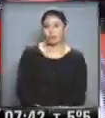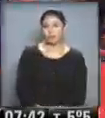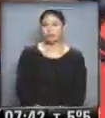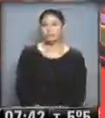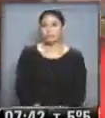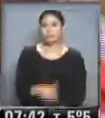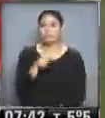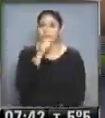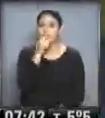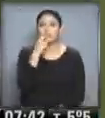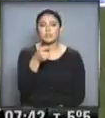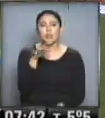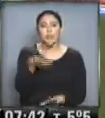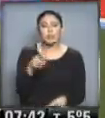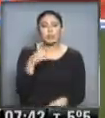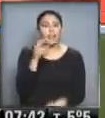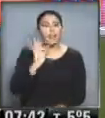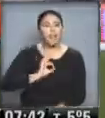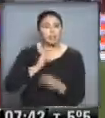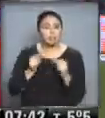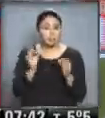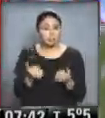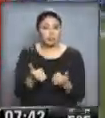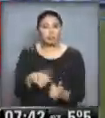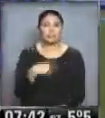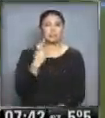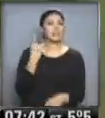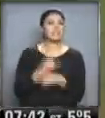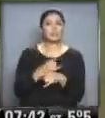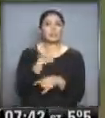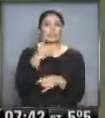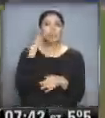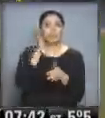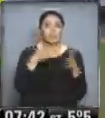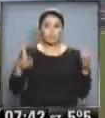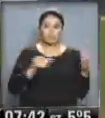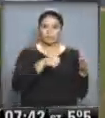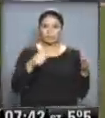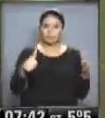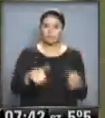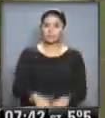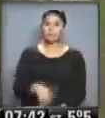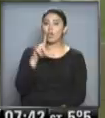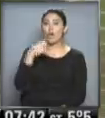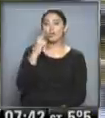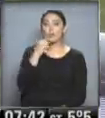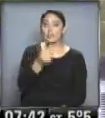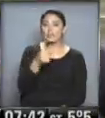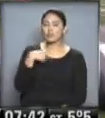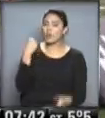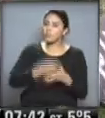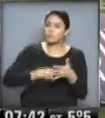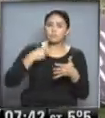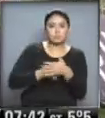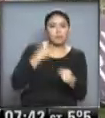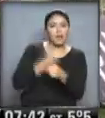bueno. Buen margen, una buena manera de terminar el año también. Sí, bien, protagonista, como lo fuimos todo el semestre. Es una lástima haber llegado hasta acá, hicimos un esfuerzo grande. Creo que